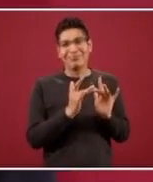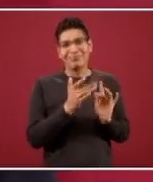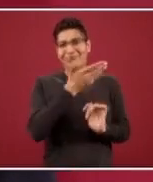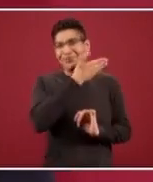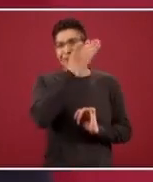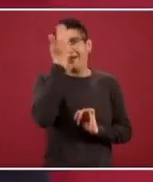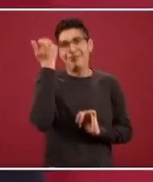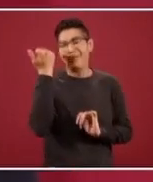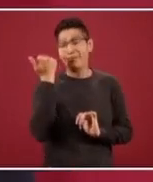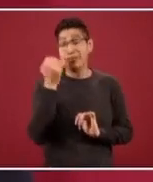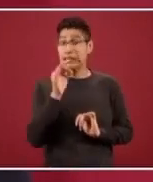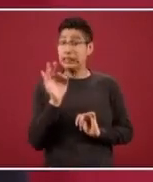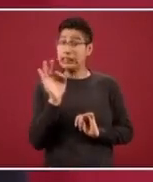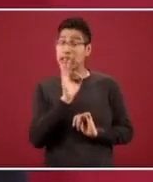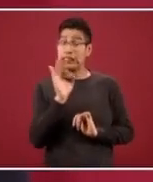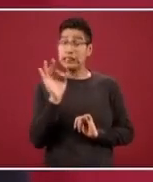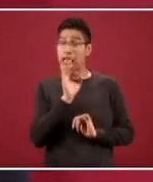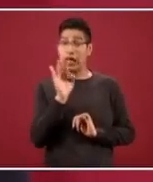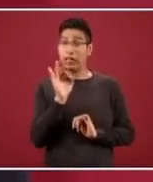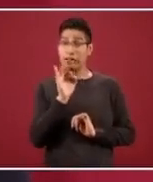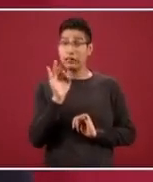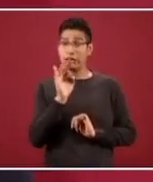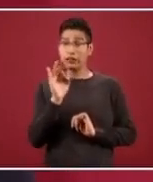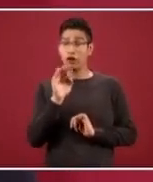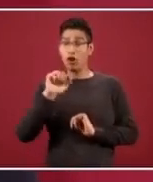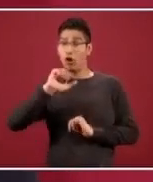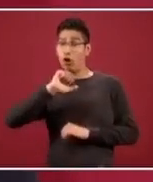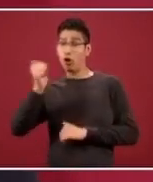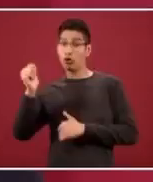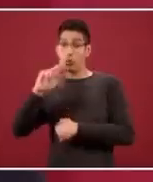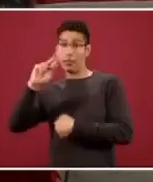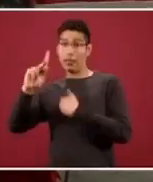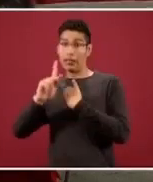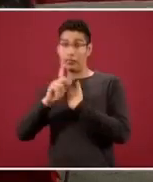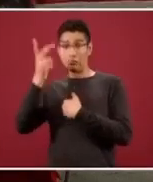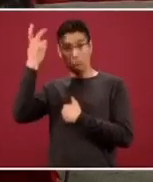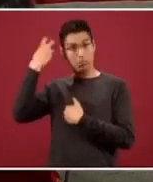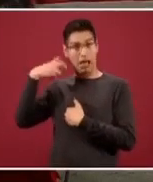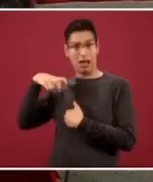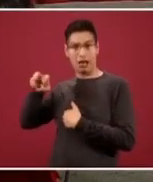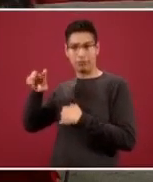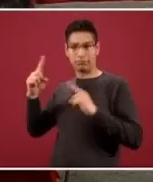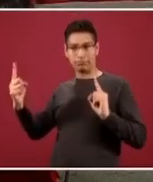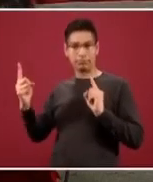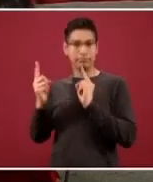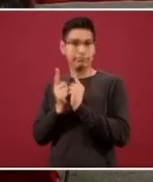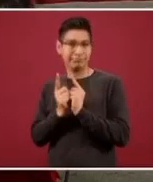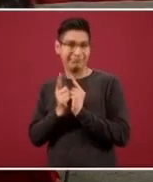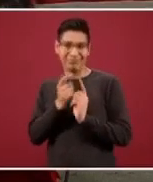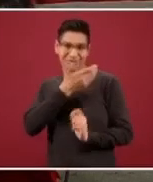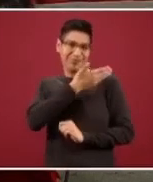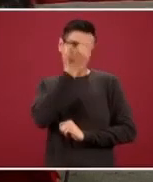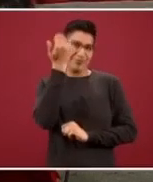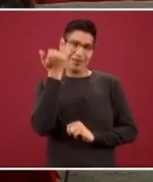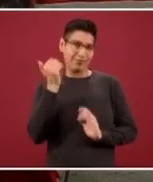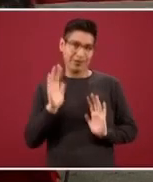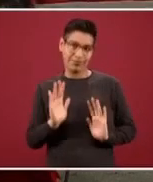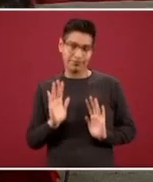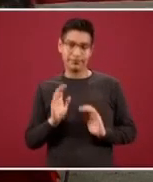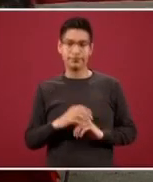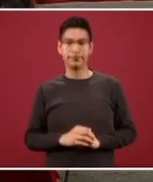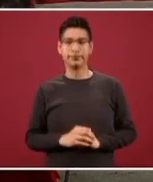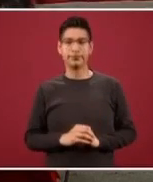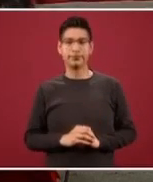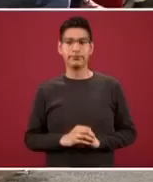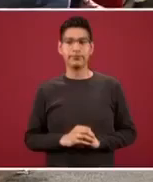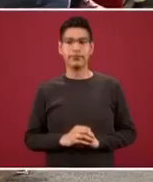alguna persona que haya viajado a otro país. Es muy grave eso, ¿no? Porque estamos hablando de